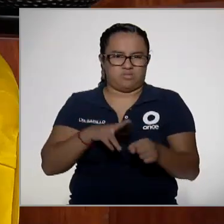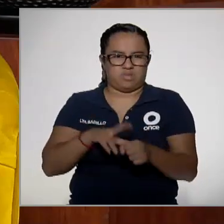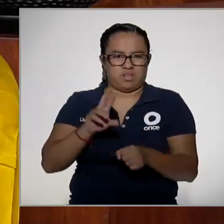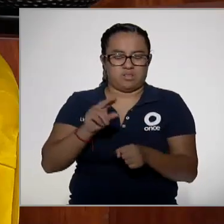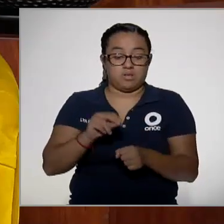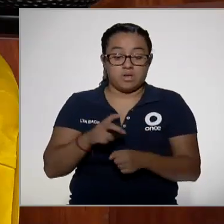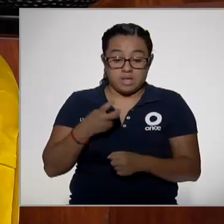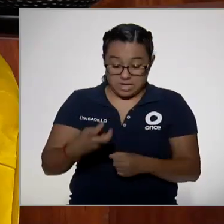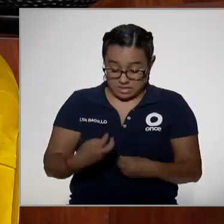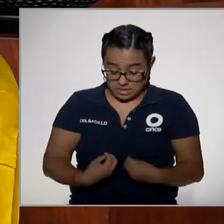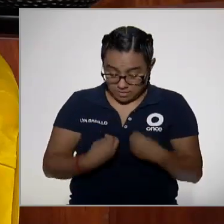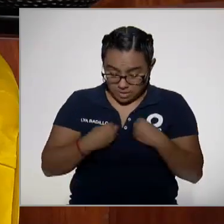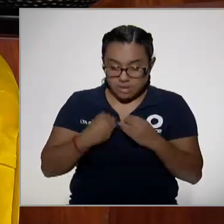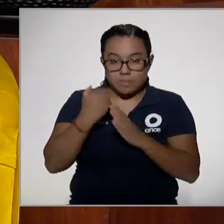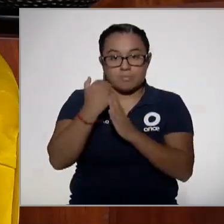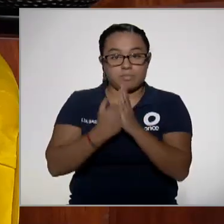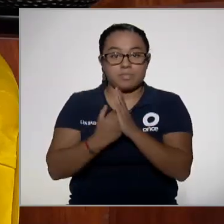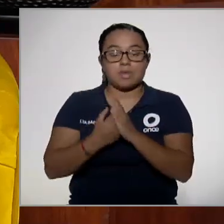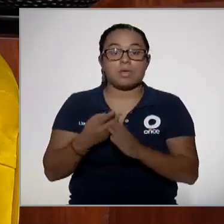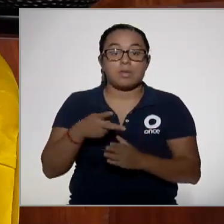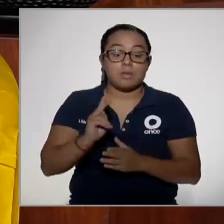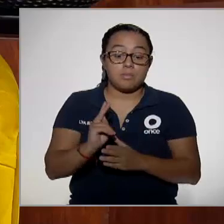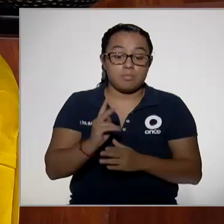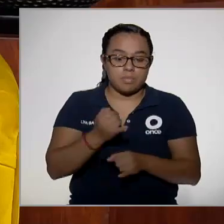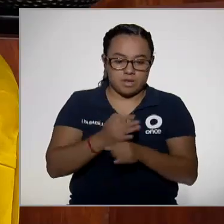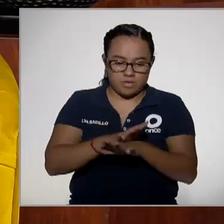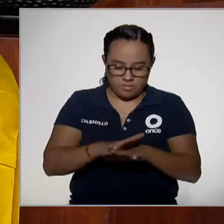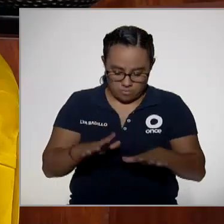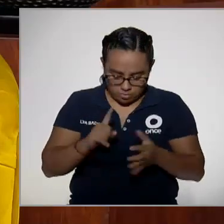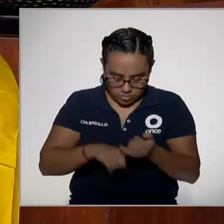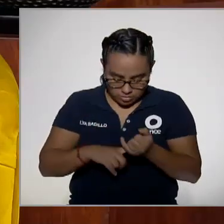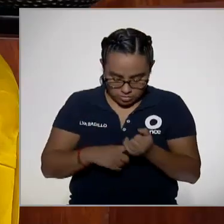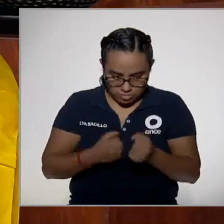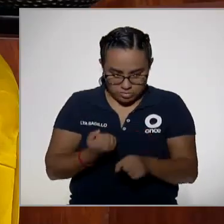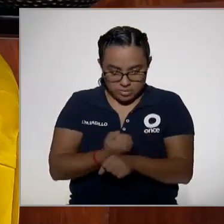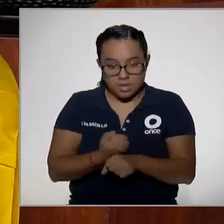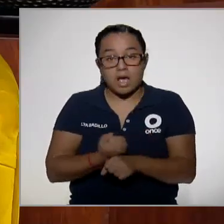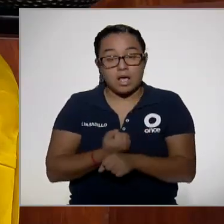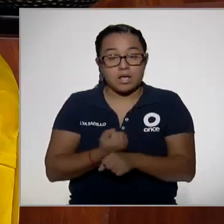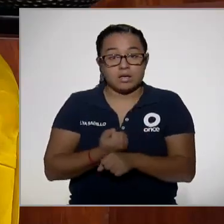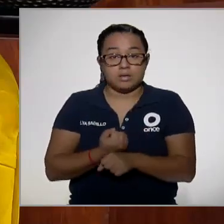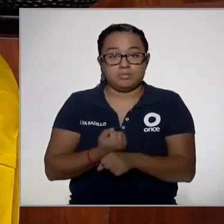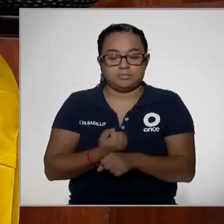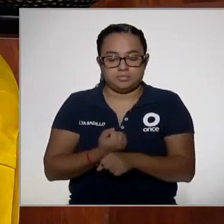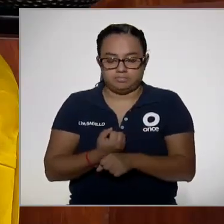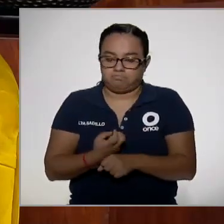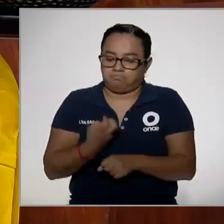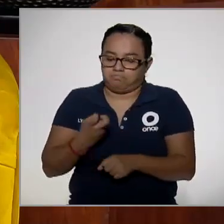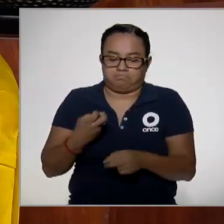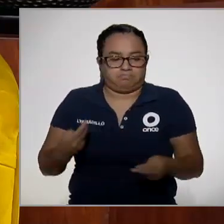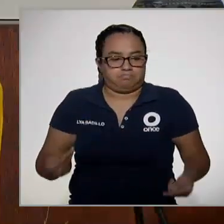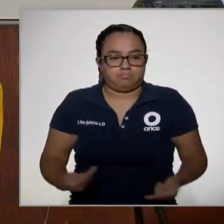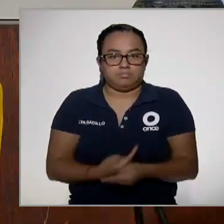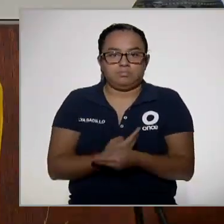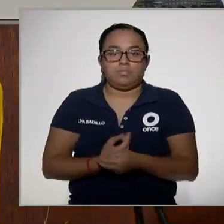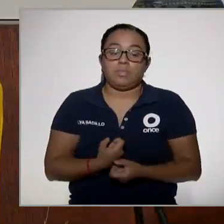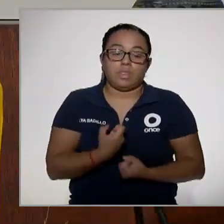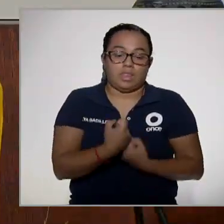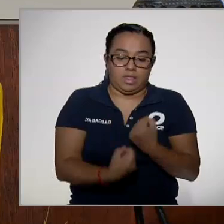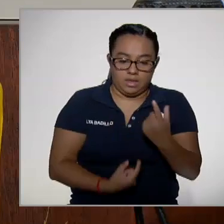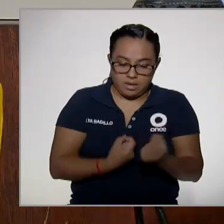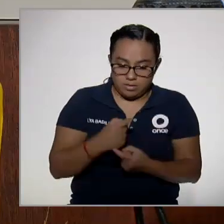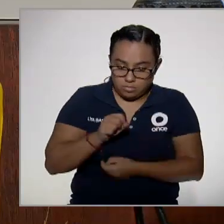esos eritrocitos pues es menor pero la información genética bueno pues ya con eso se hacen entonces con algunas y